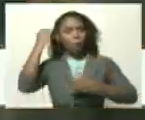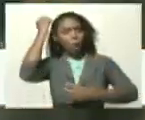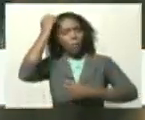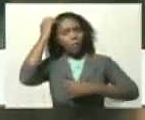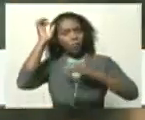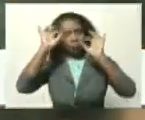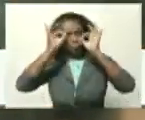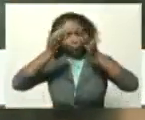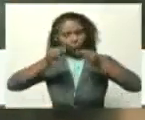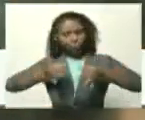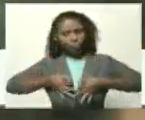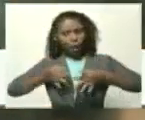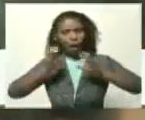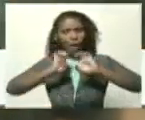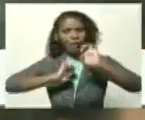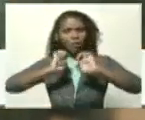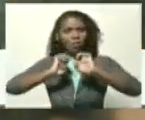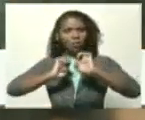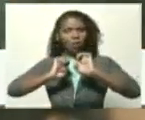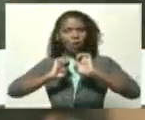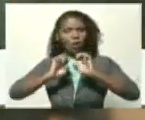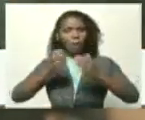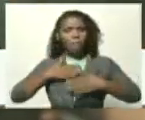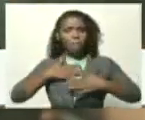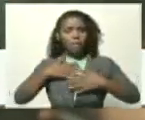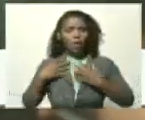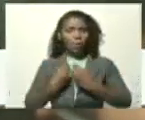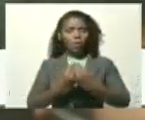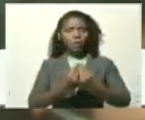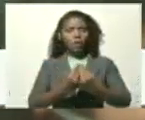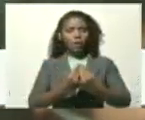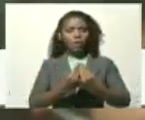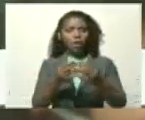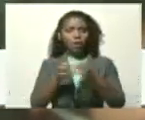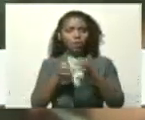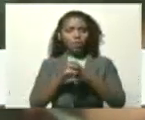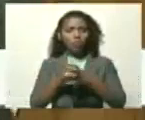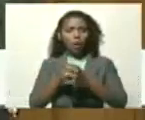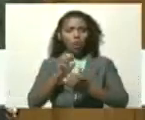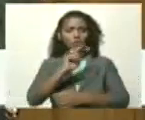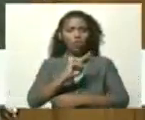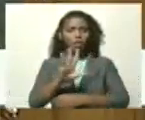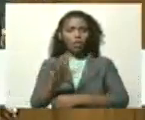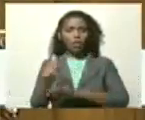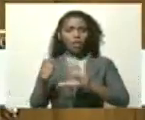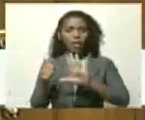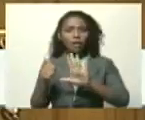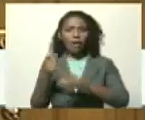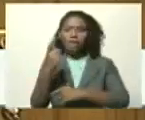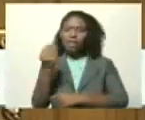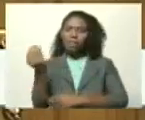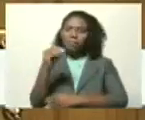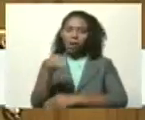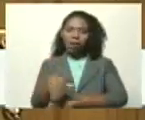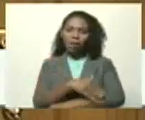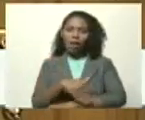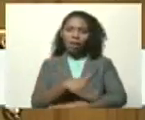todo me refiero a mis compañeros de bancada de la Brigada 256. Falta más calle,